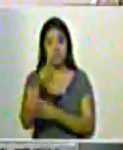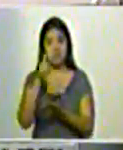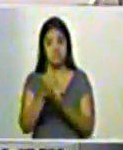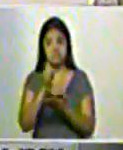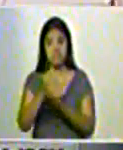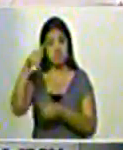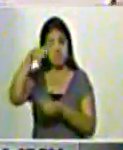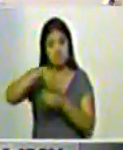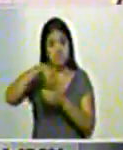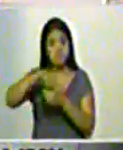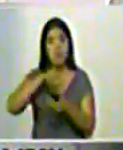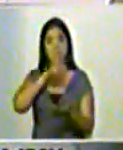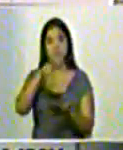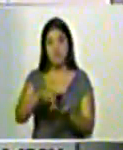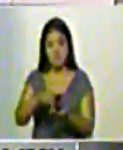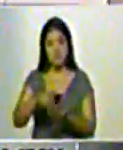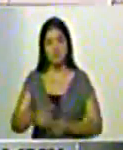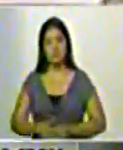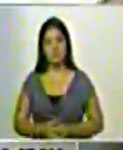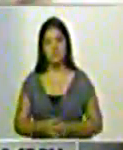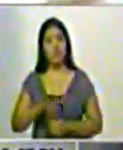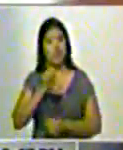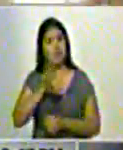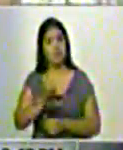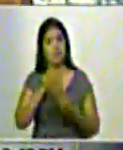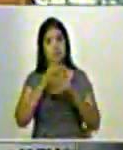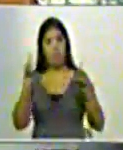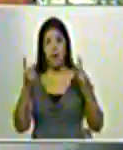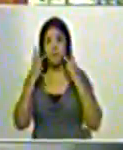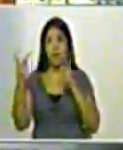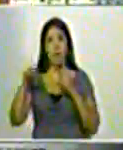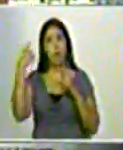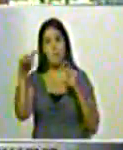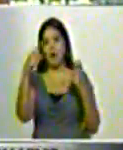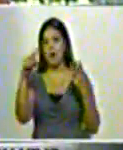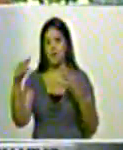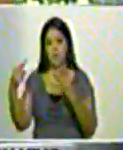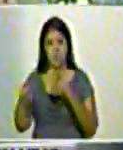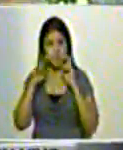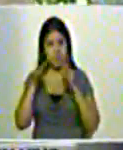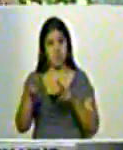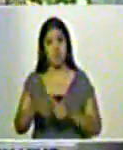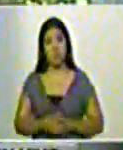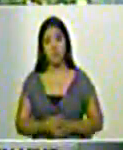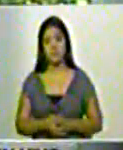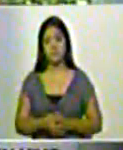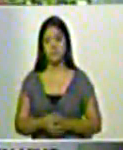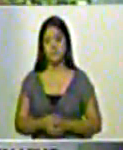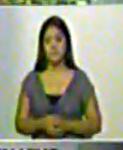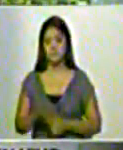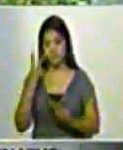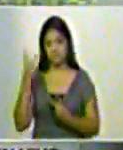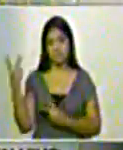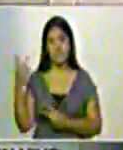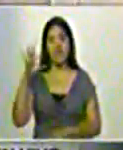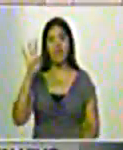derecho a participar como debe ser en democracia. Vimos a Pizarro, vimos a... Aquí estamos, mira, Freddy